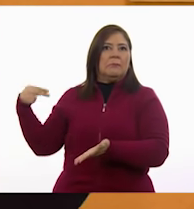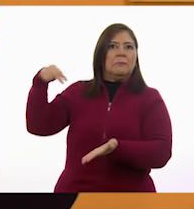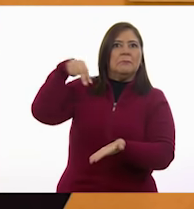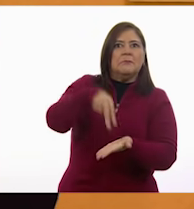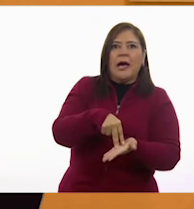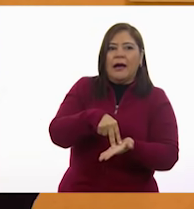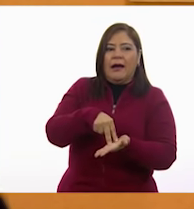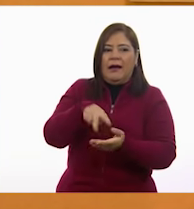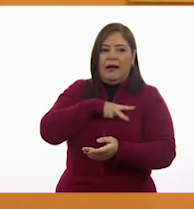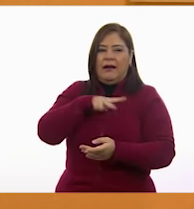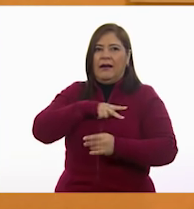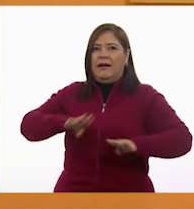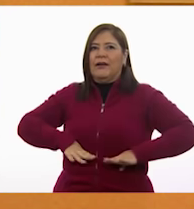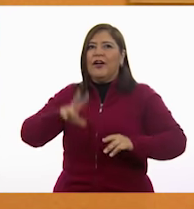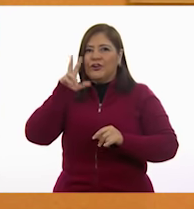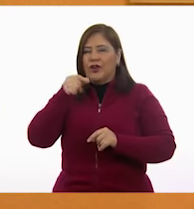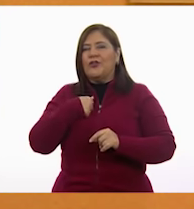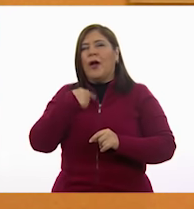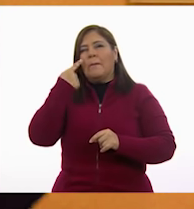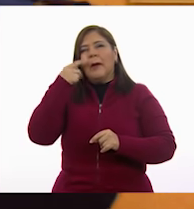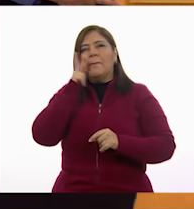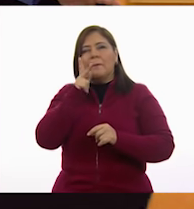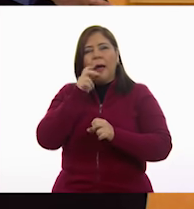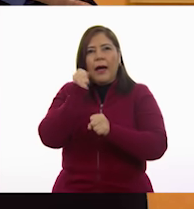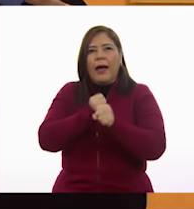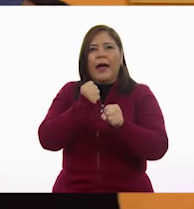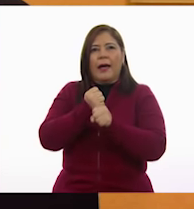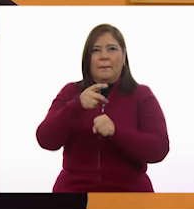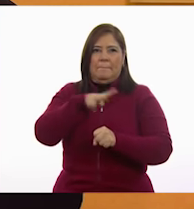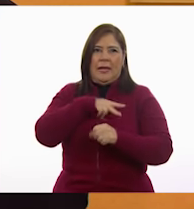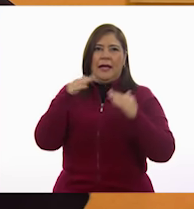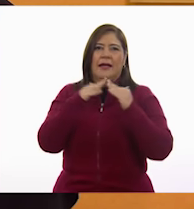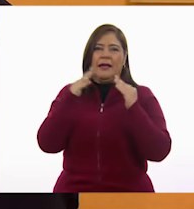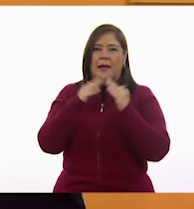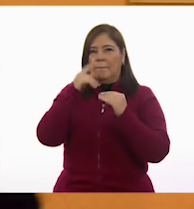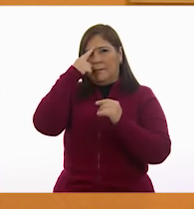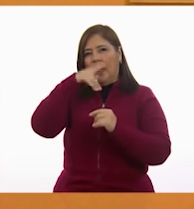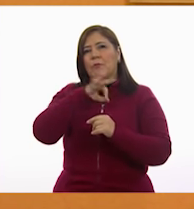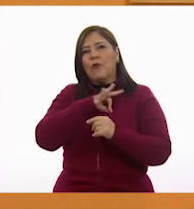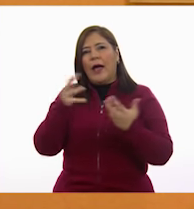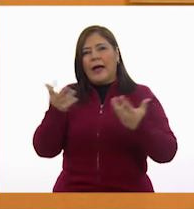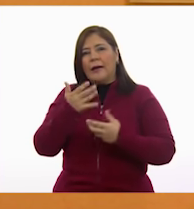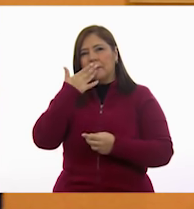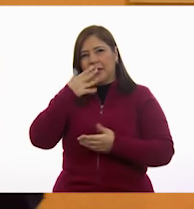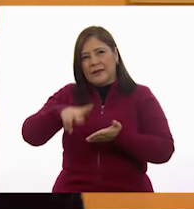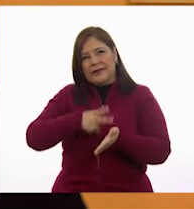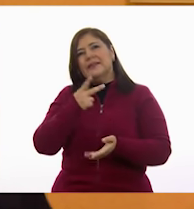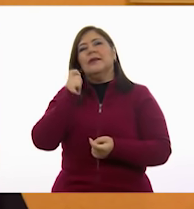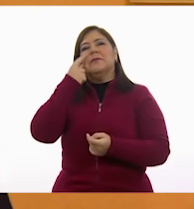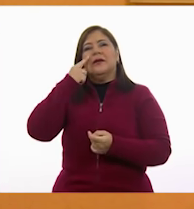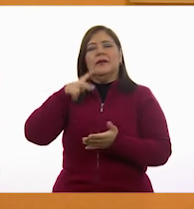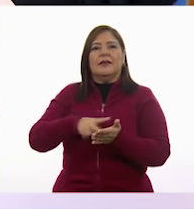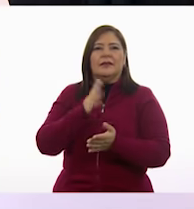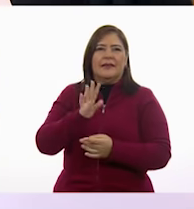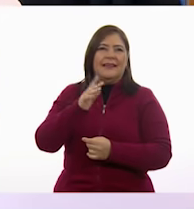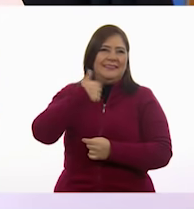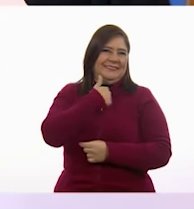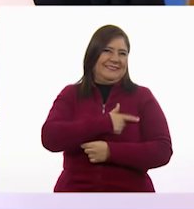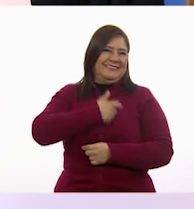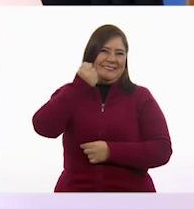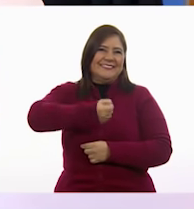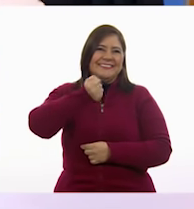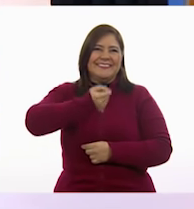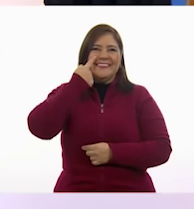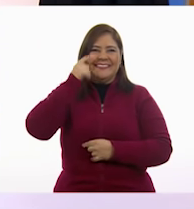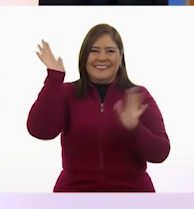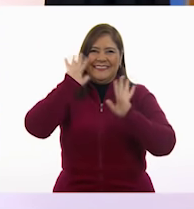me corresponde. Voy a seguir practicando en mi casa para que me salgan de nuevo. Y entonces lo voy a hacer nuevamente. Gusto en saludarte, profe Alan.